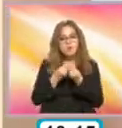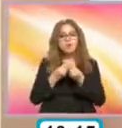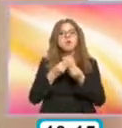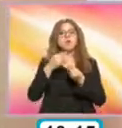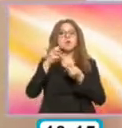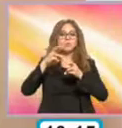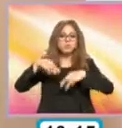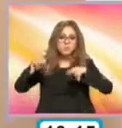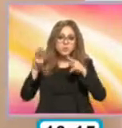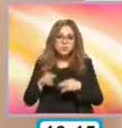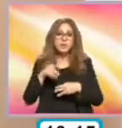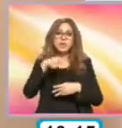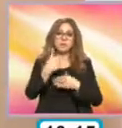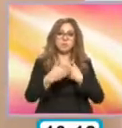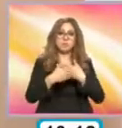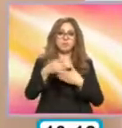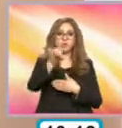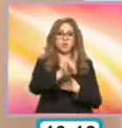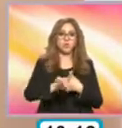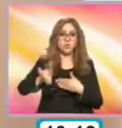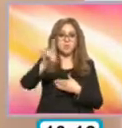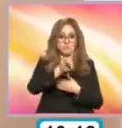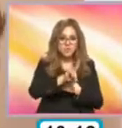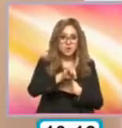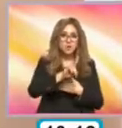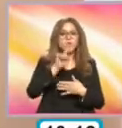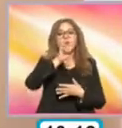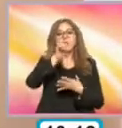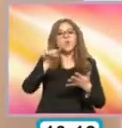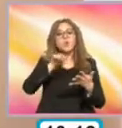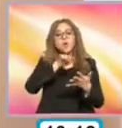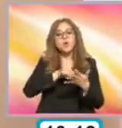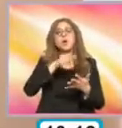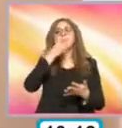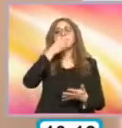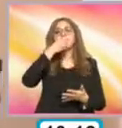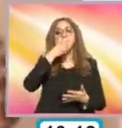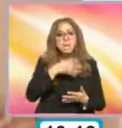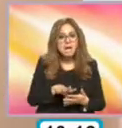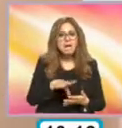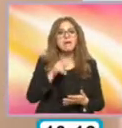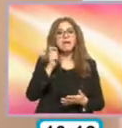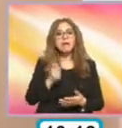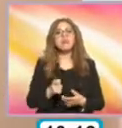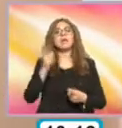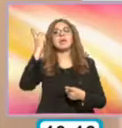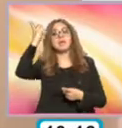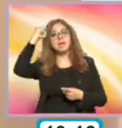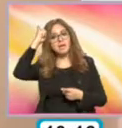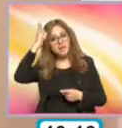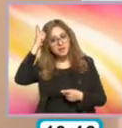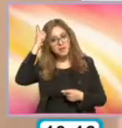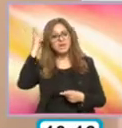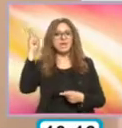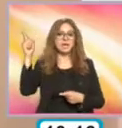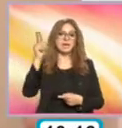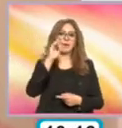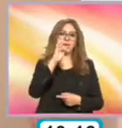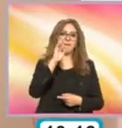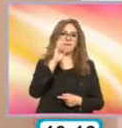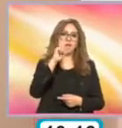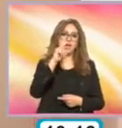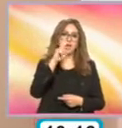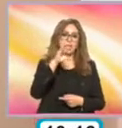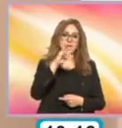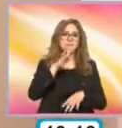muchísimas presentaciones. Este domingo tengo una presentación, un lugar padrísimo, que promueve todo lo que es de a caballo. Ajá. Una feria muy importante. Una de las ferias